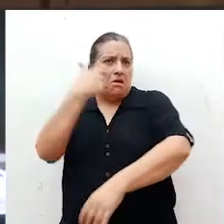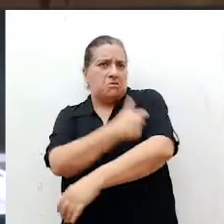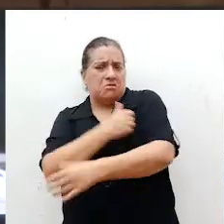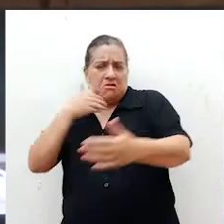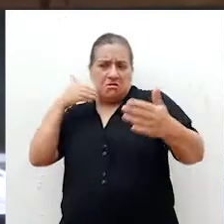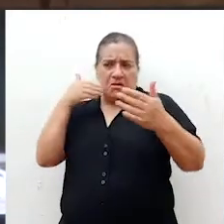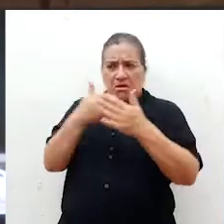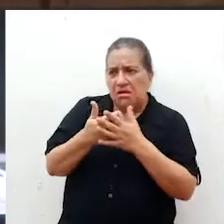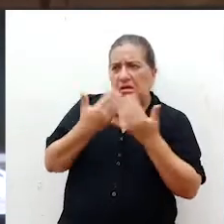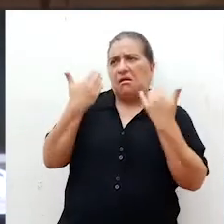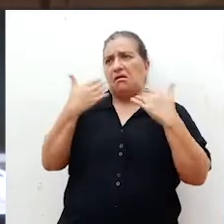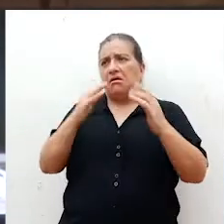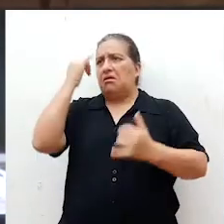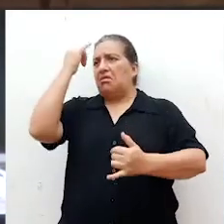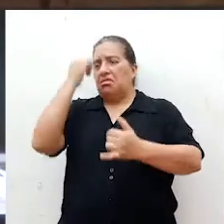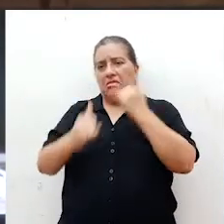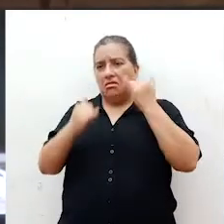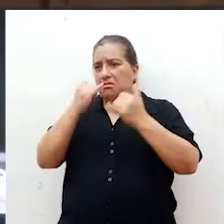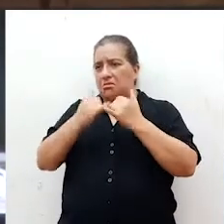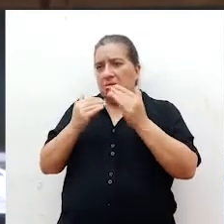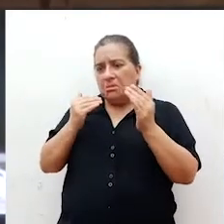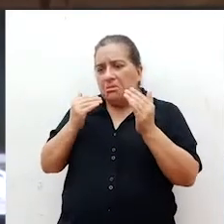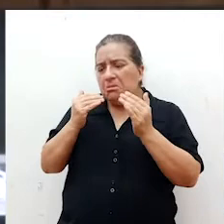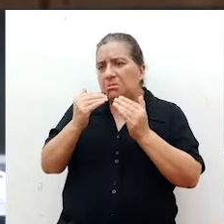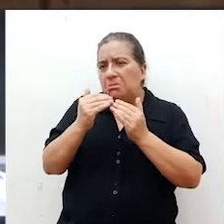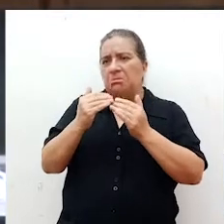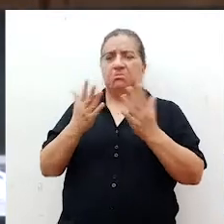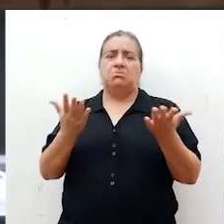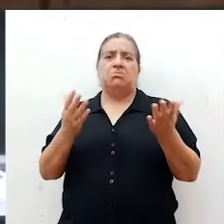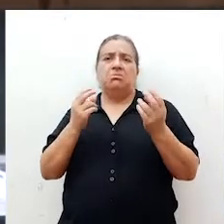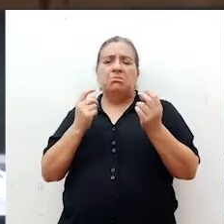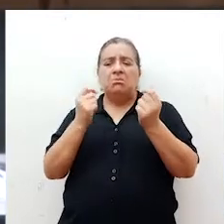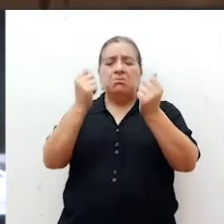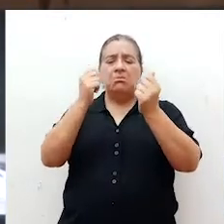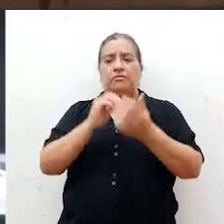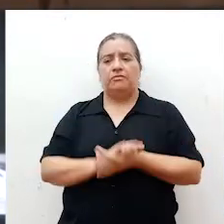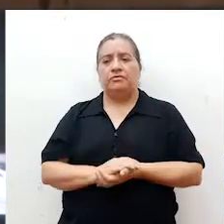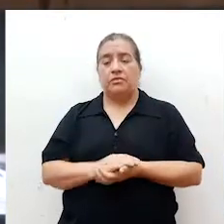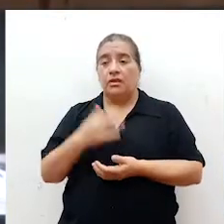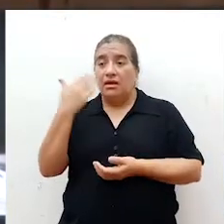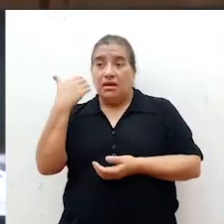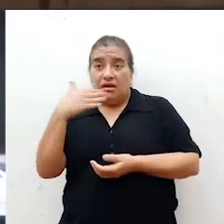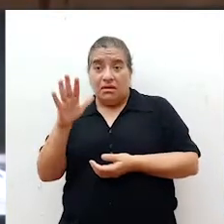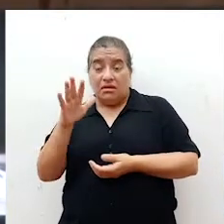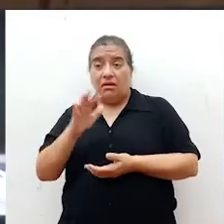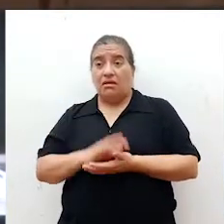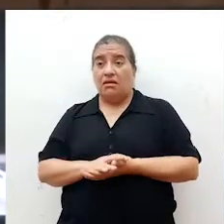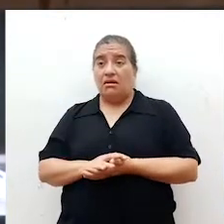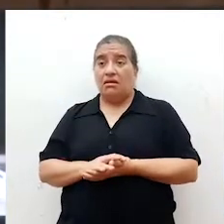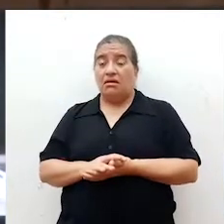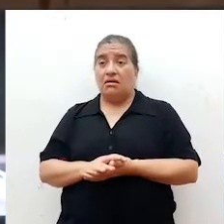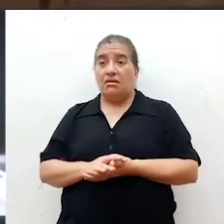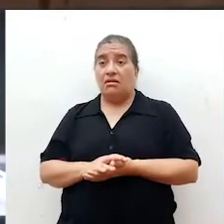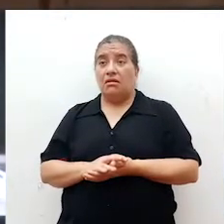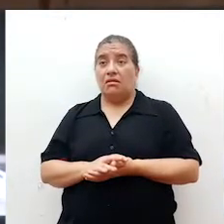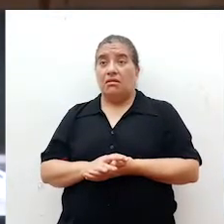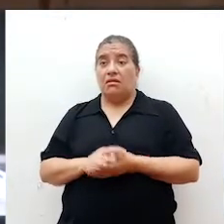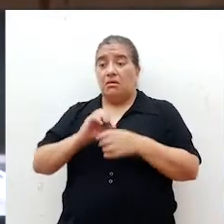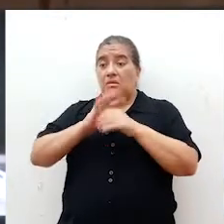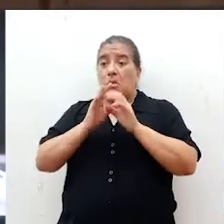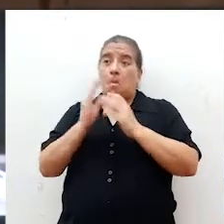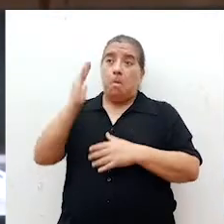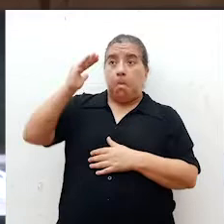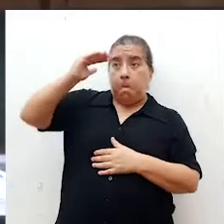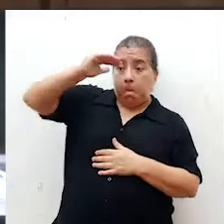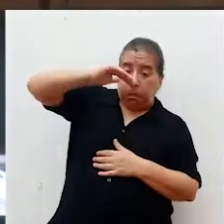octubre, discursos triunfalistas de que la vacuna ya va a llegar, de que esto termina muy pronto, de que ya